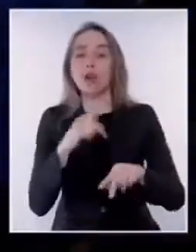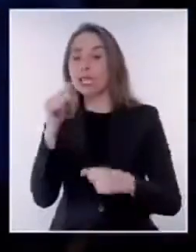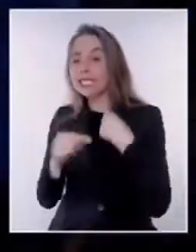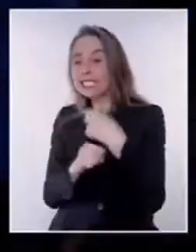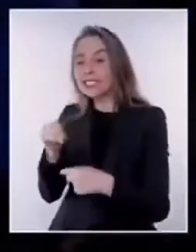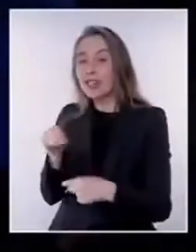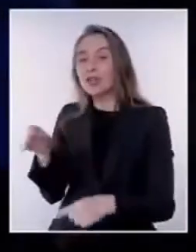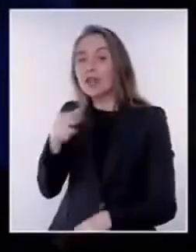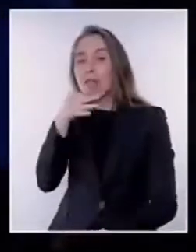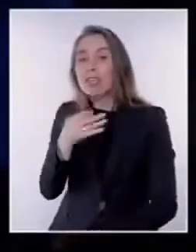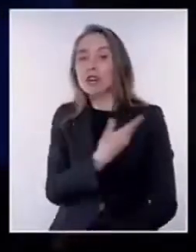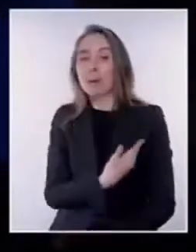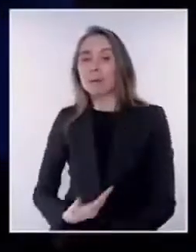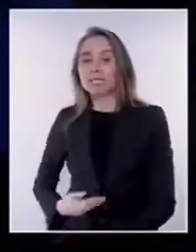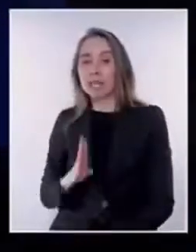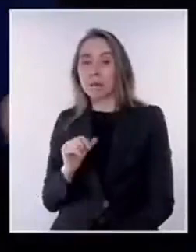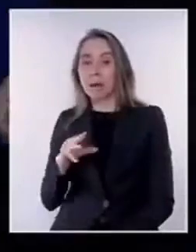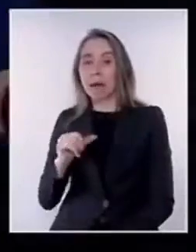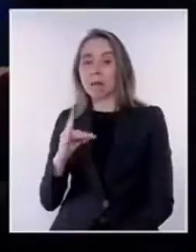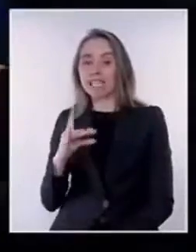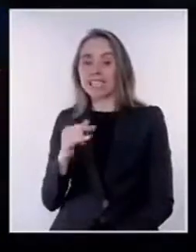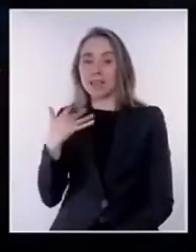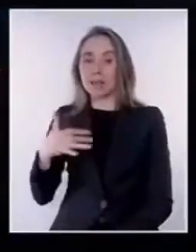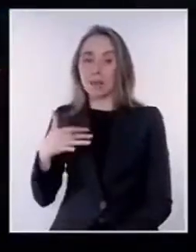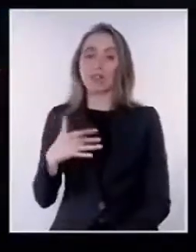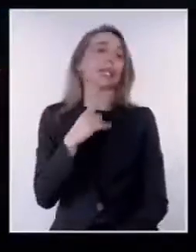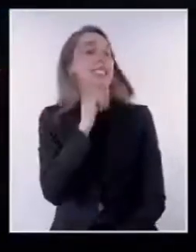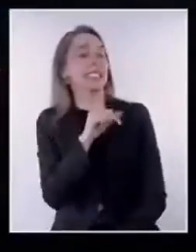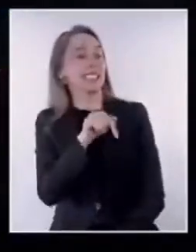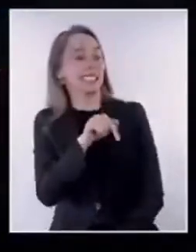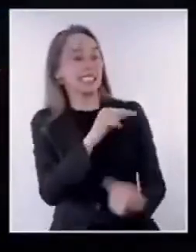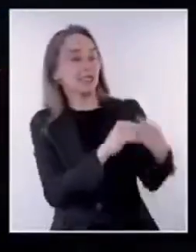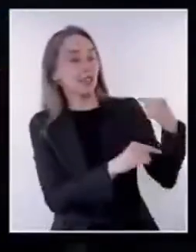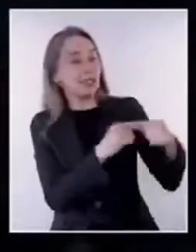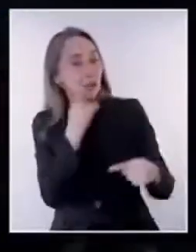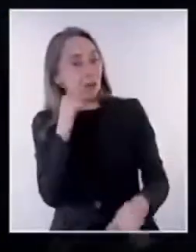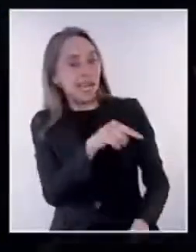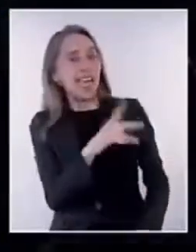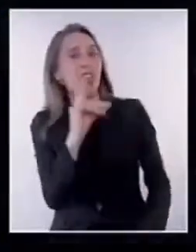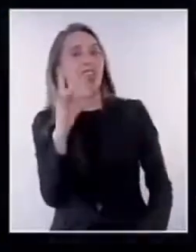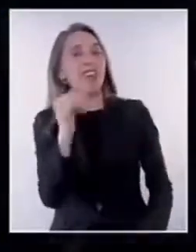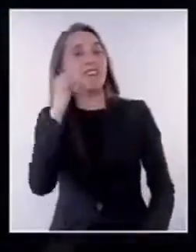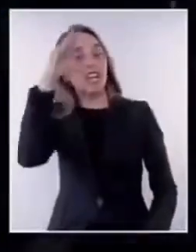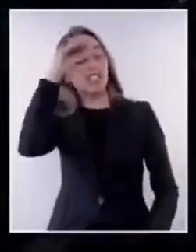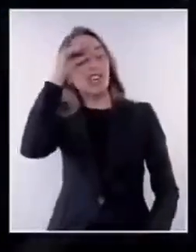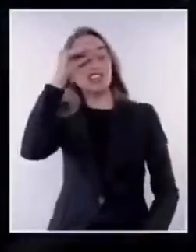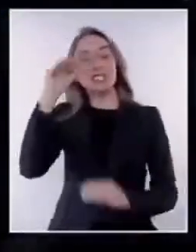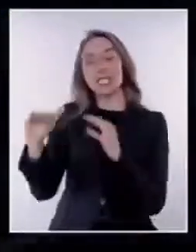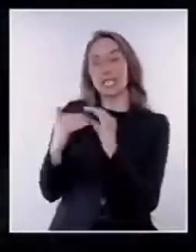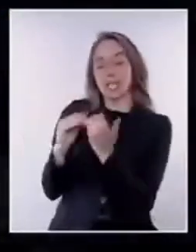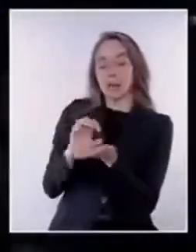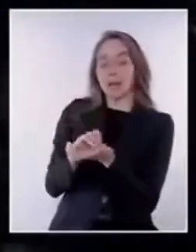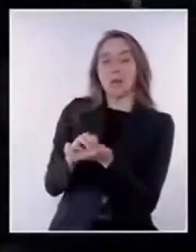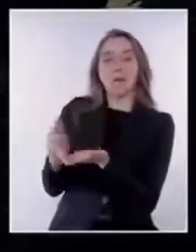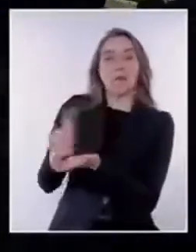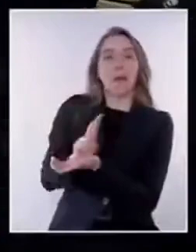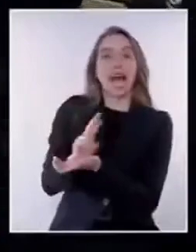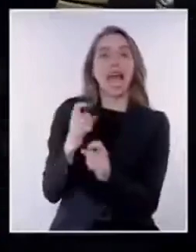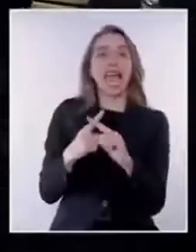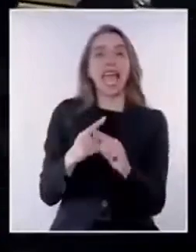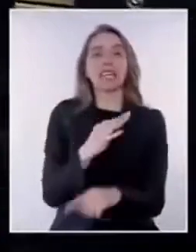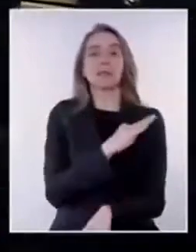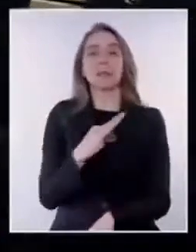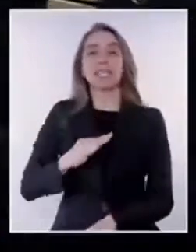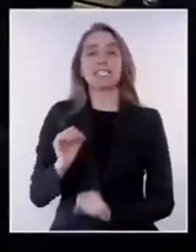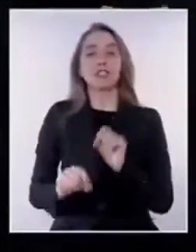haya citado a Balmaceda, además. Sí, bueno, y aquí tengo una deuda porque anoche me escribió el ex ministro